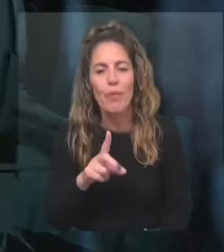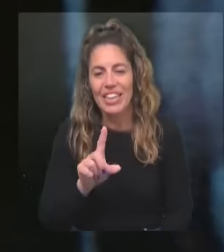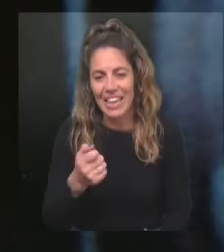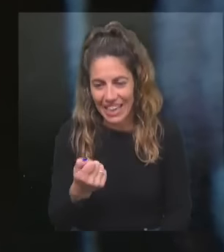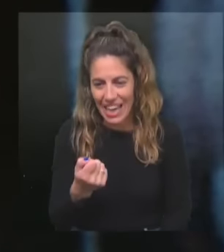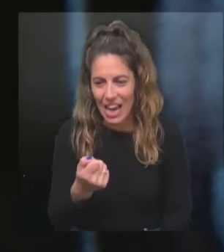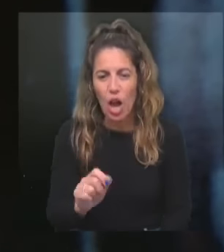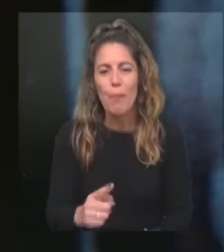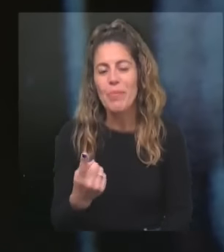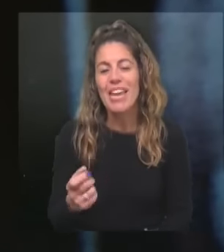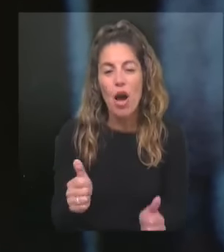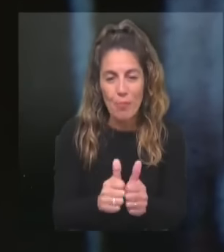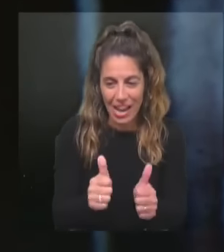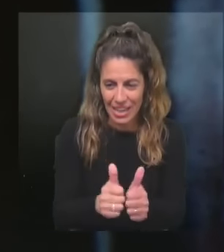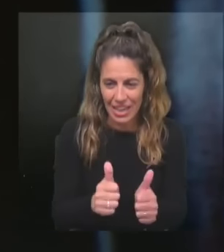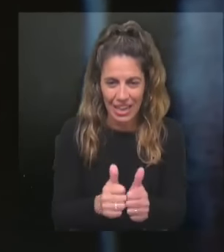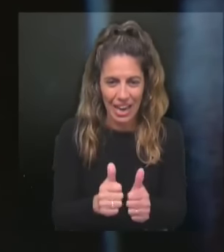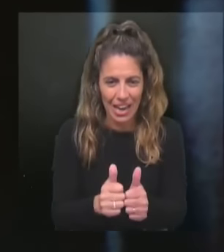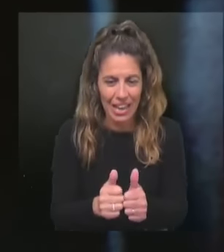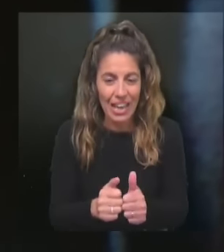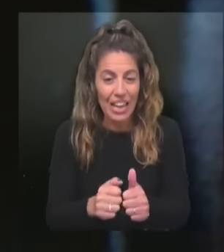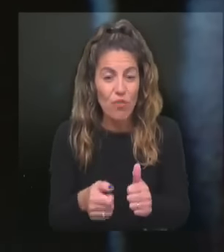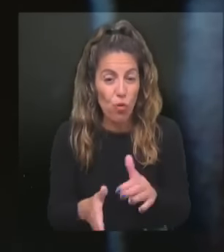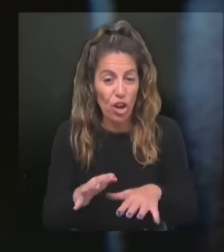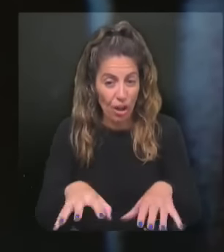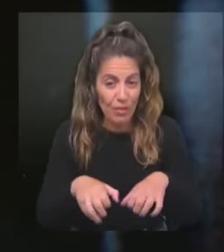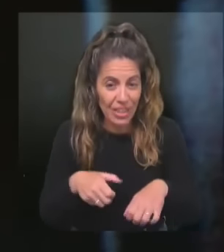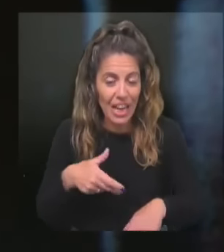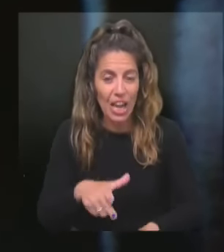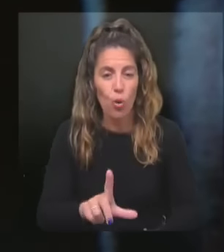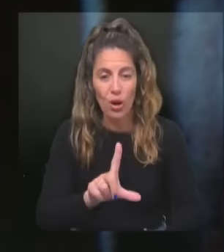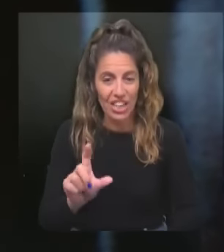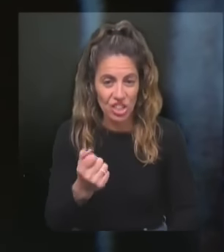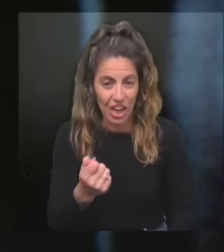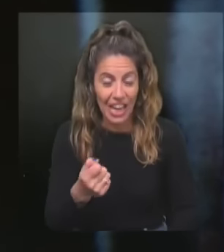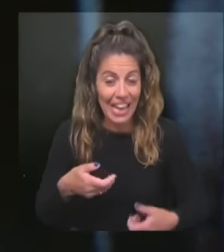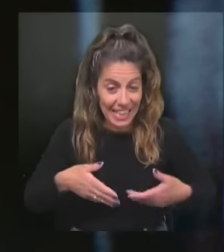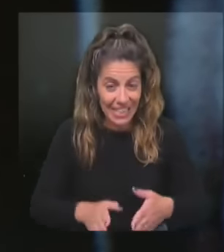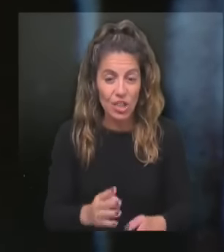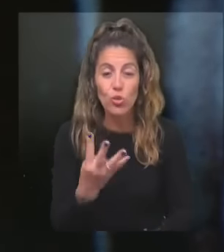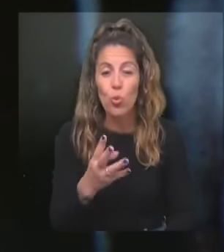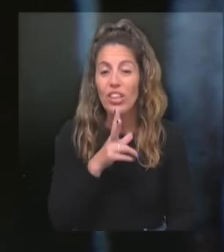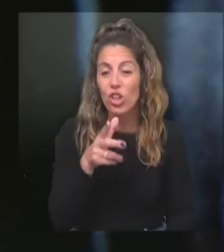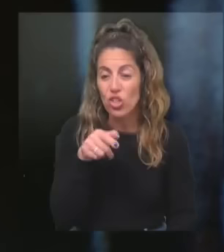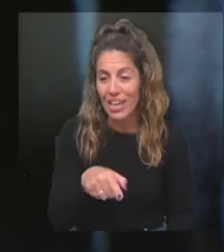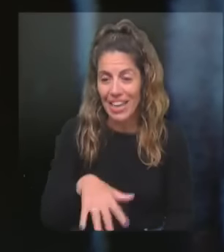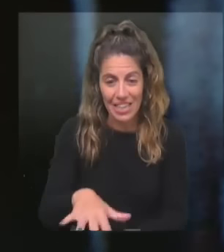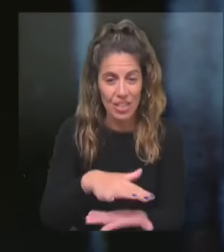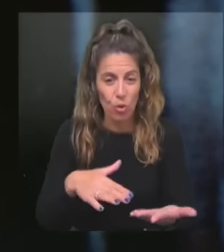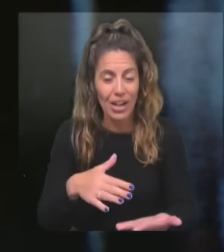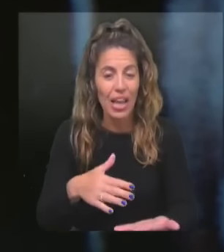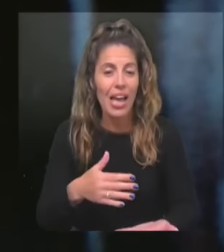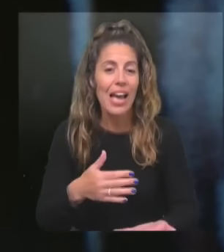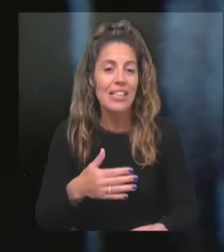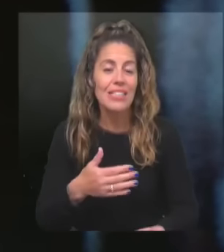de esas primeras parejas que se instalaron en La Huella y nacieron sus cuatro hijos en La Huella, o sea que compartieron